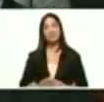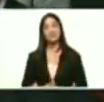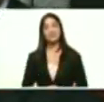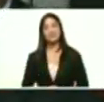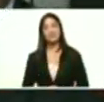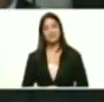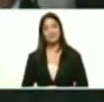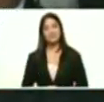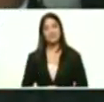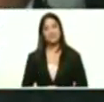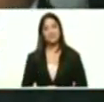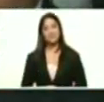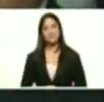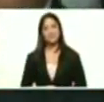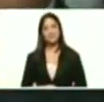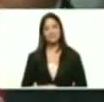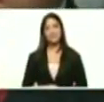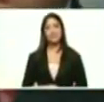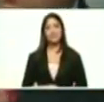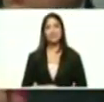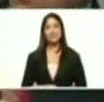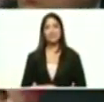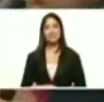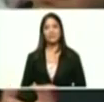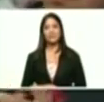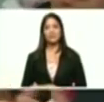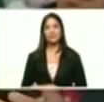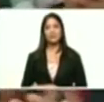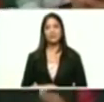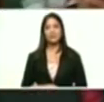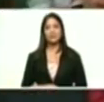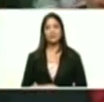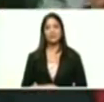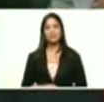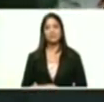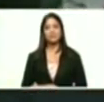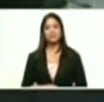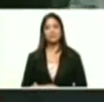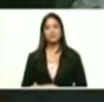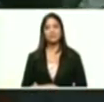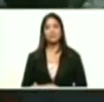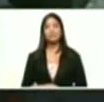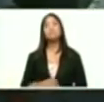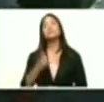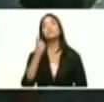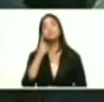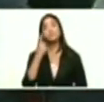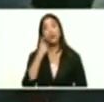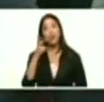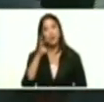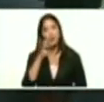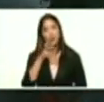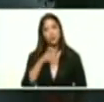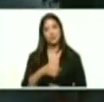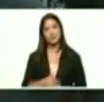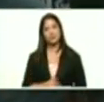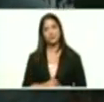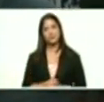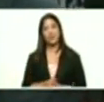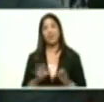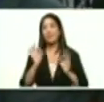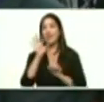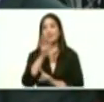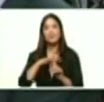Y no nos podrán, bajo ninguna circunstancia, compañeros, escuchen, bajo ninguna circunstancia ni